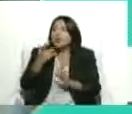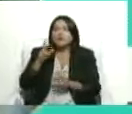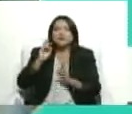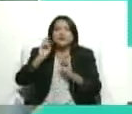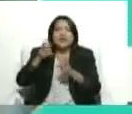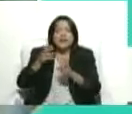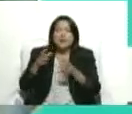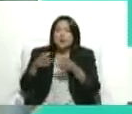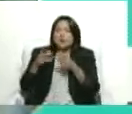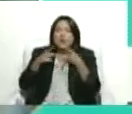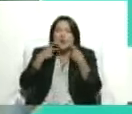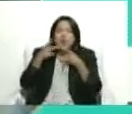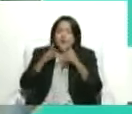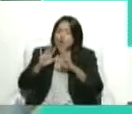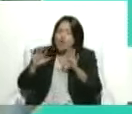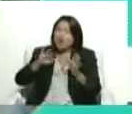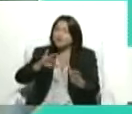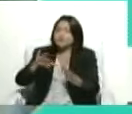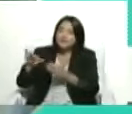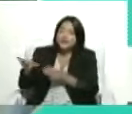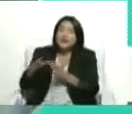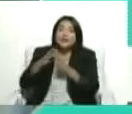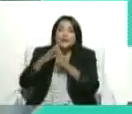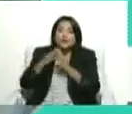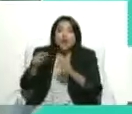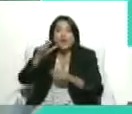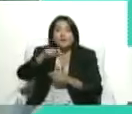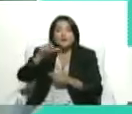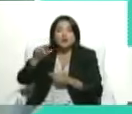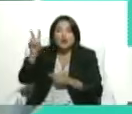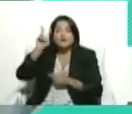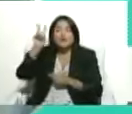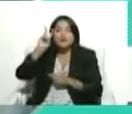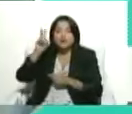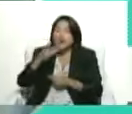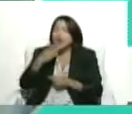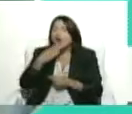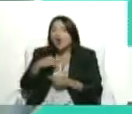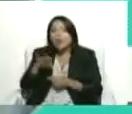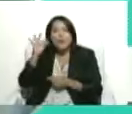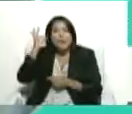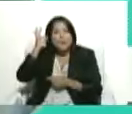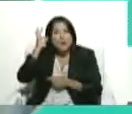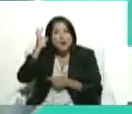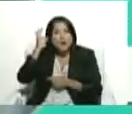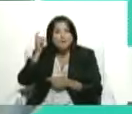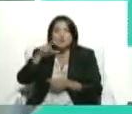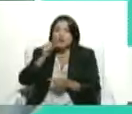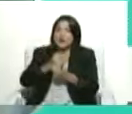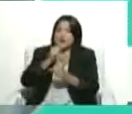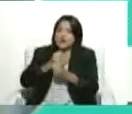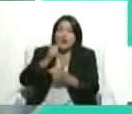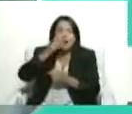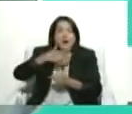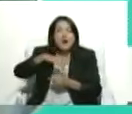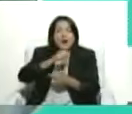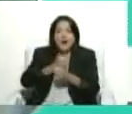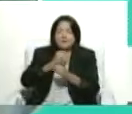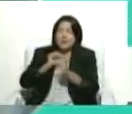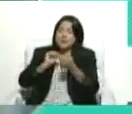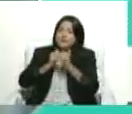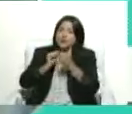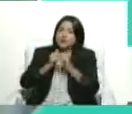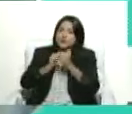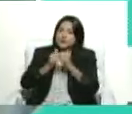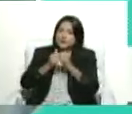un partido o de otro. Este es un tema de las y los venezolanos, de la juventud, de las mujeres, de los trabajadores, de los campesinos, de los